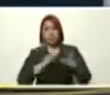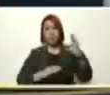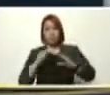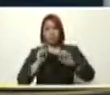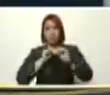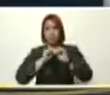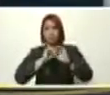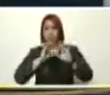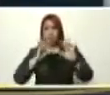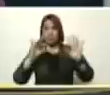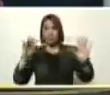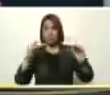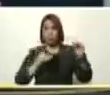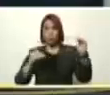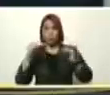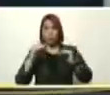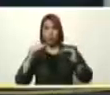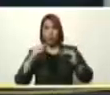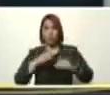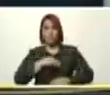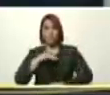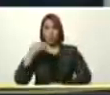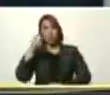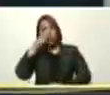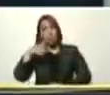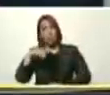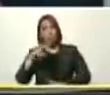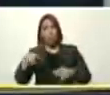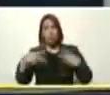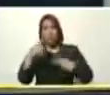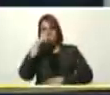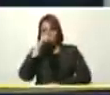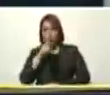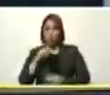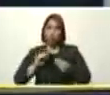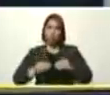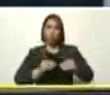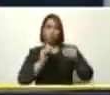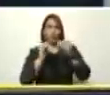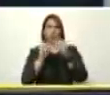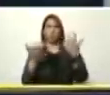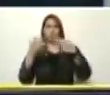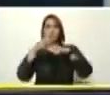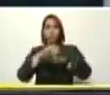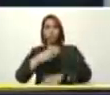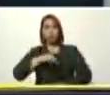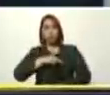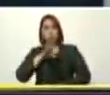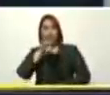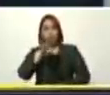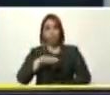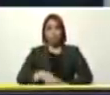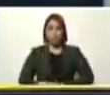moral y espiritual del pueblo. Una nueva época para la recuperación integral de nuestra patria.